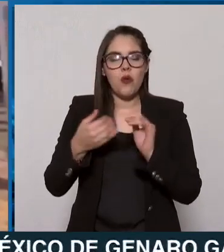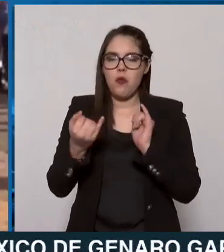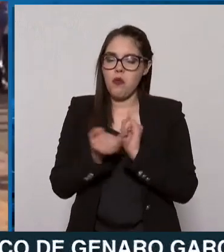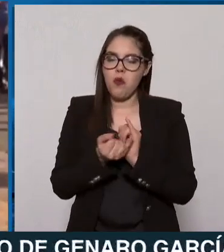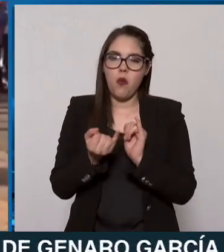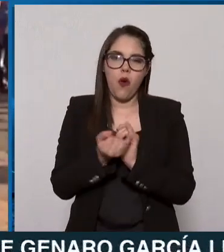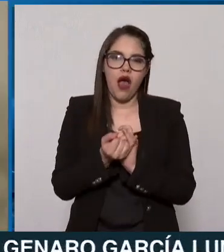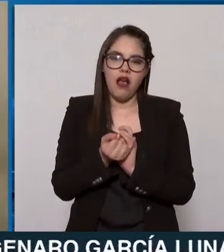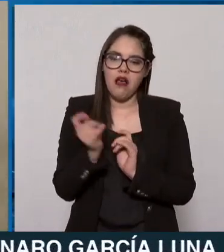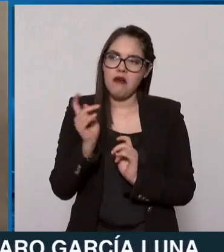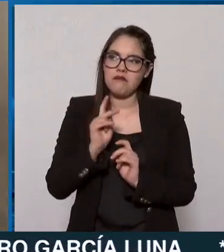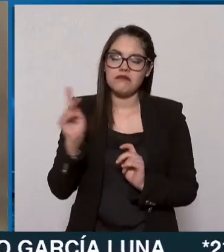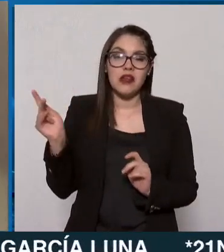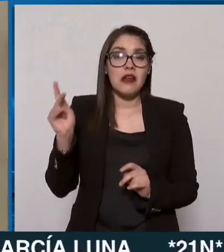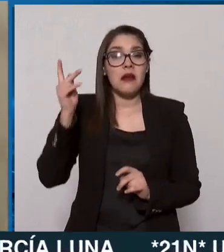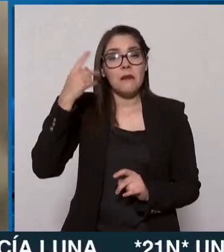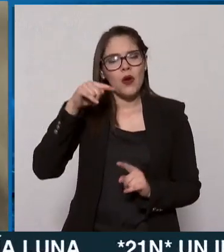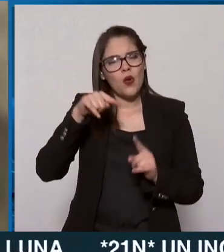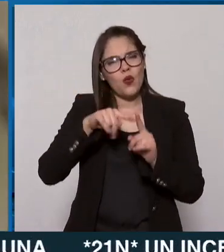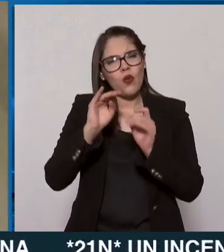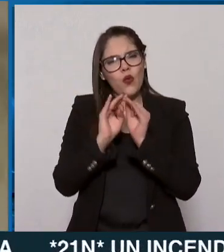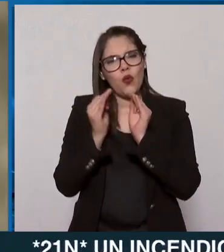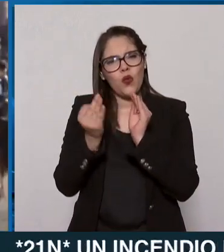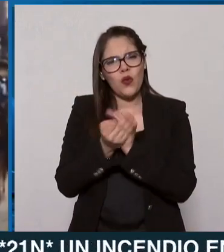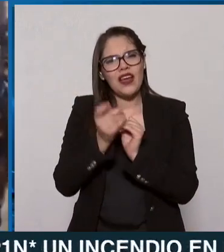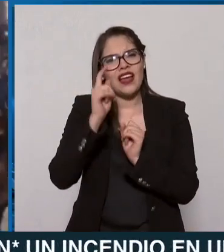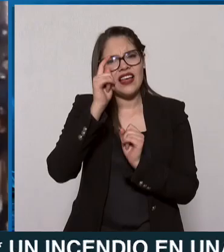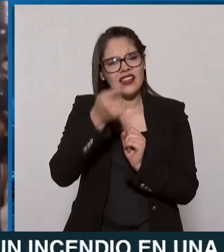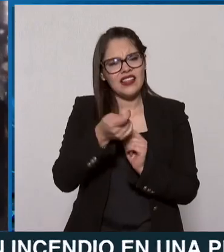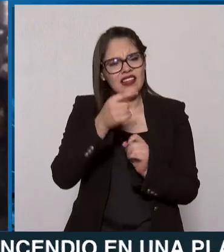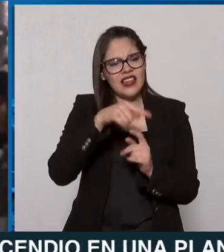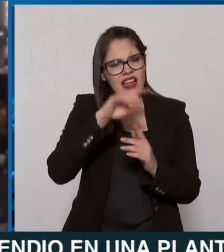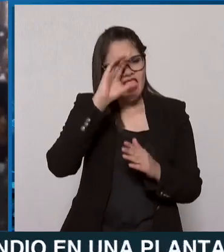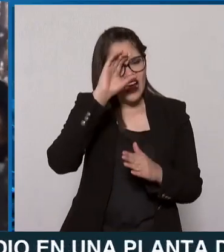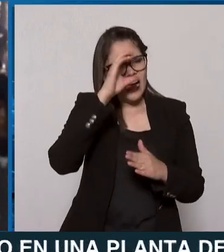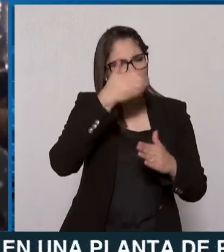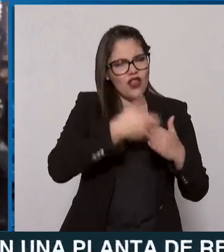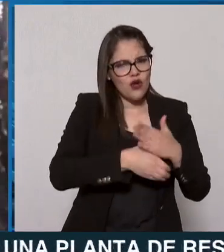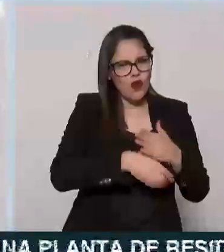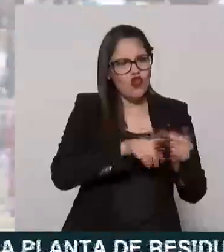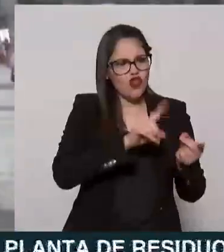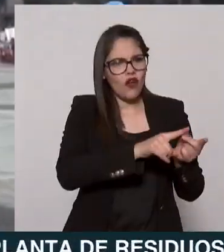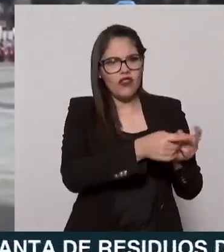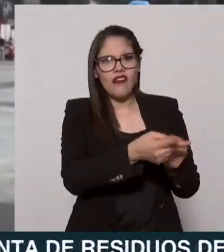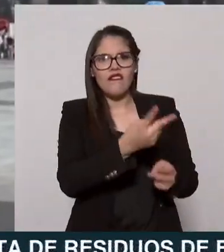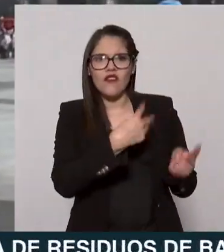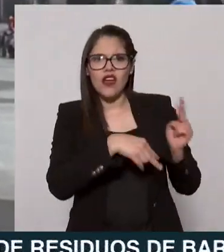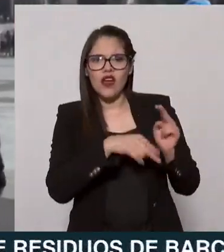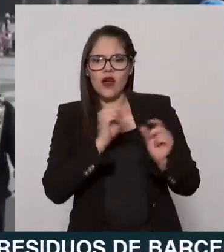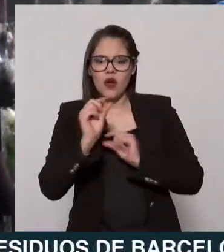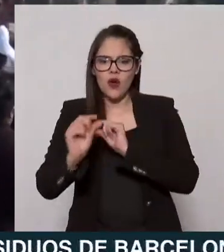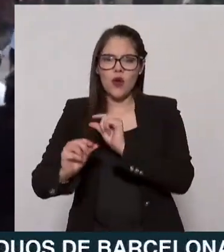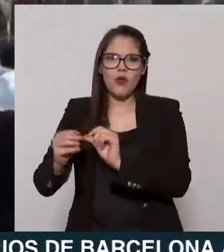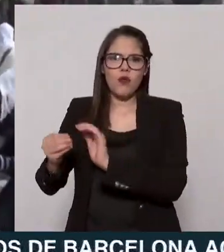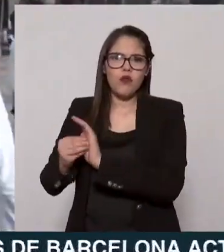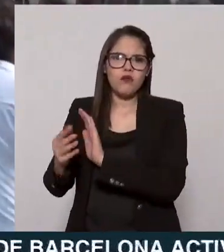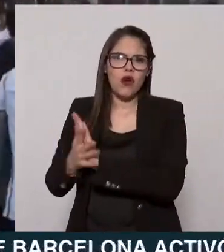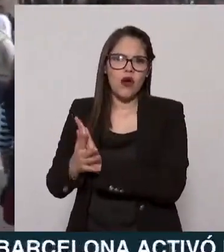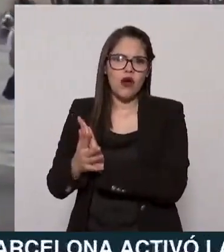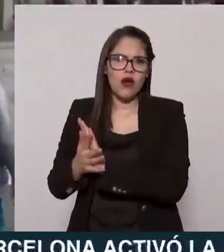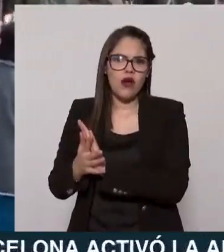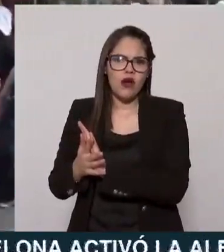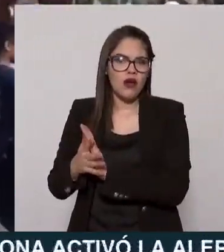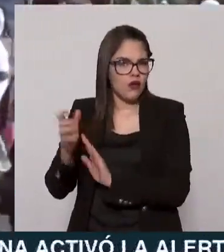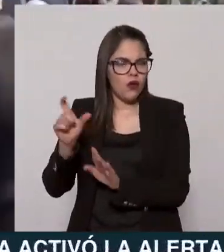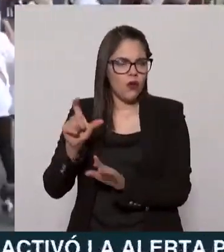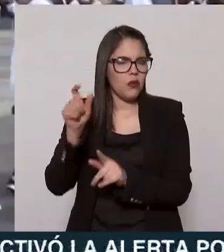hay una cuestión que es que el catolicismo que se impulsa y se instala es un catolicismo previo al Concilio de